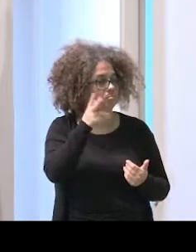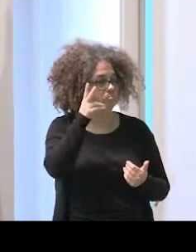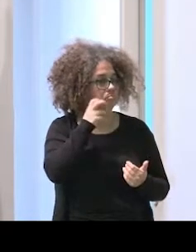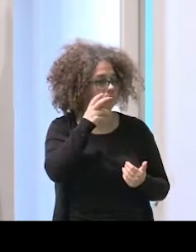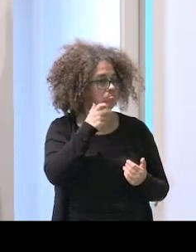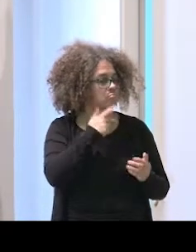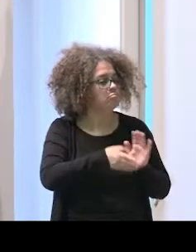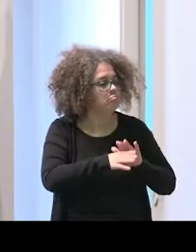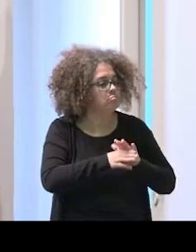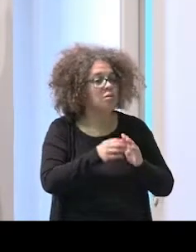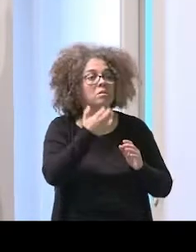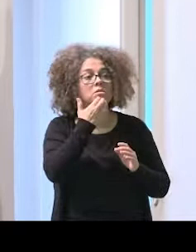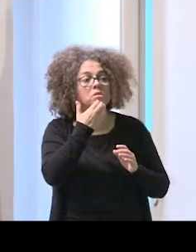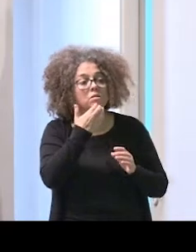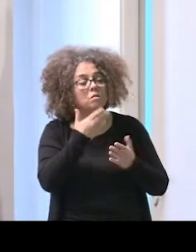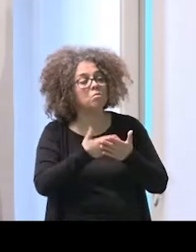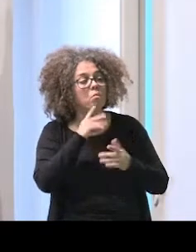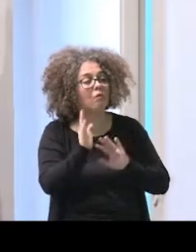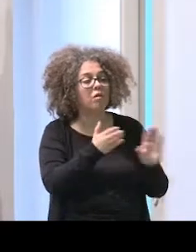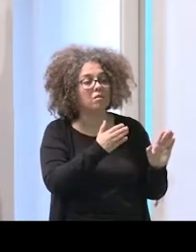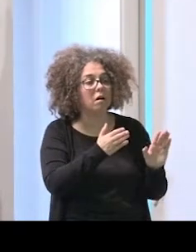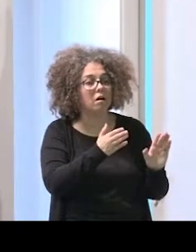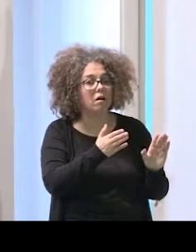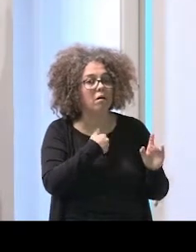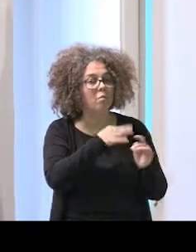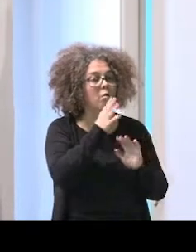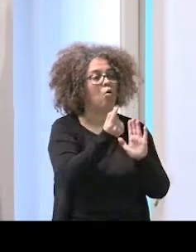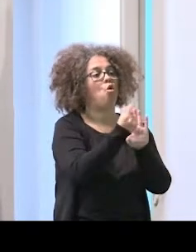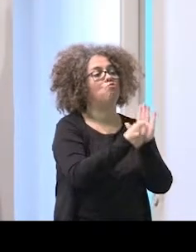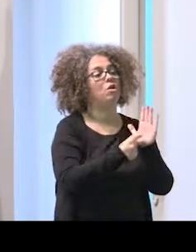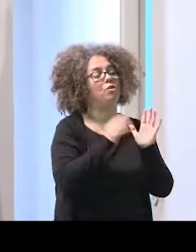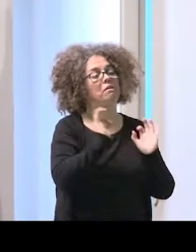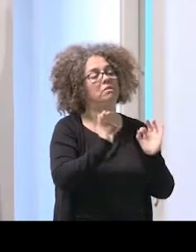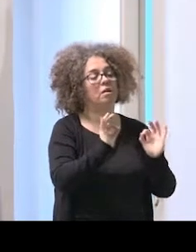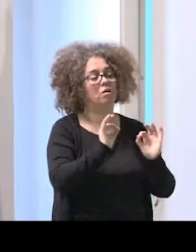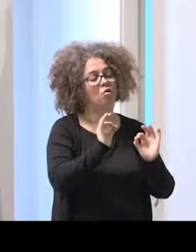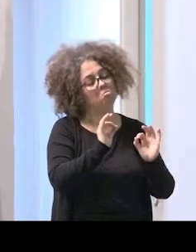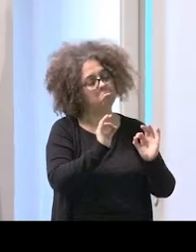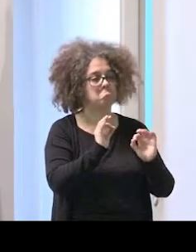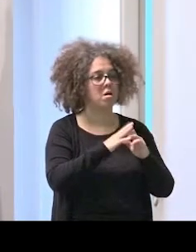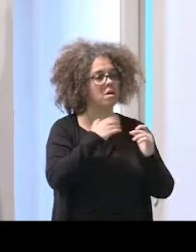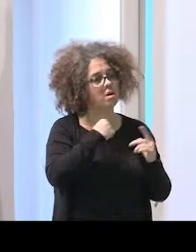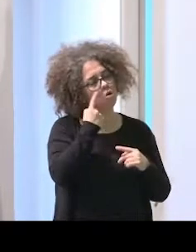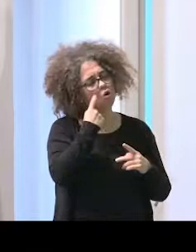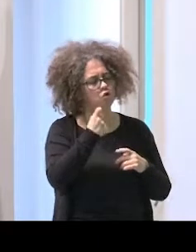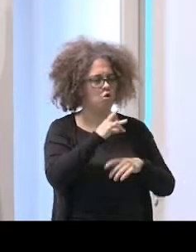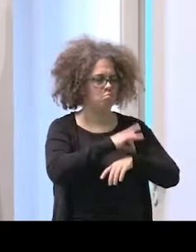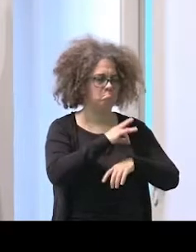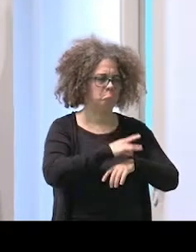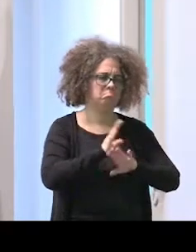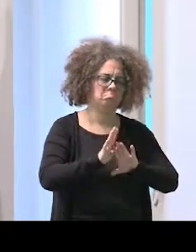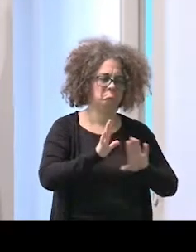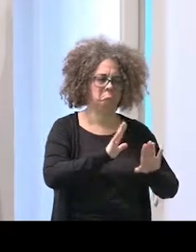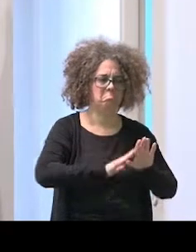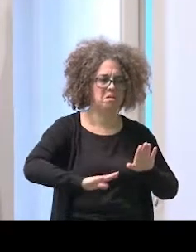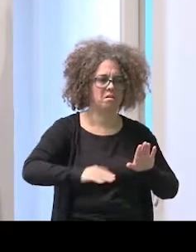¿vale? Para los que pasan, pues lo de siempre, factores de riesgo, un control pediátrico otorrino combinado, y los que no tienen factores